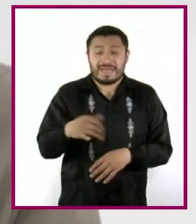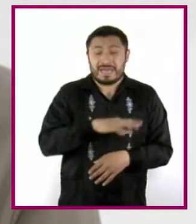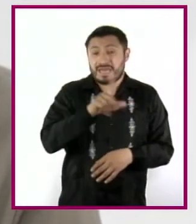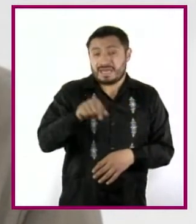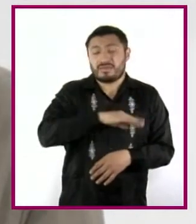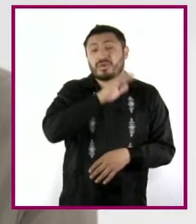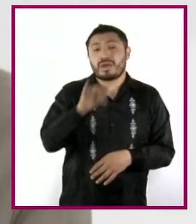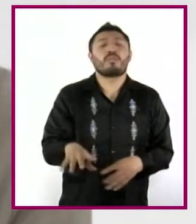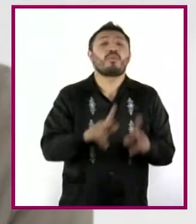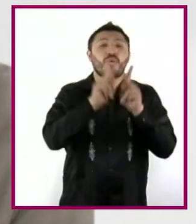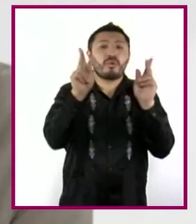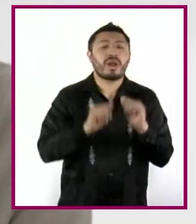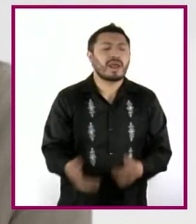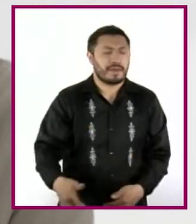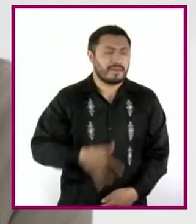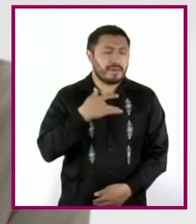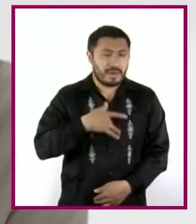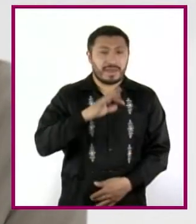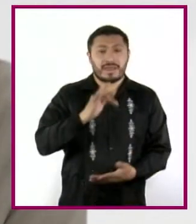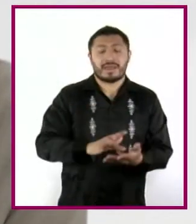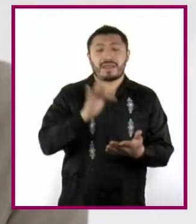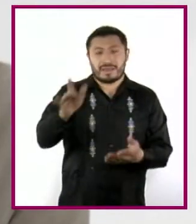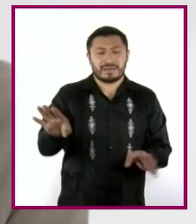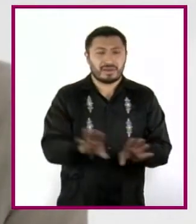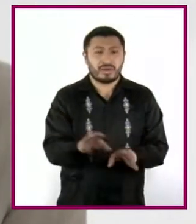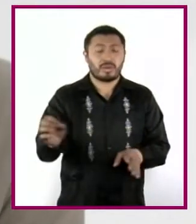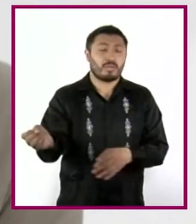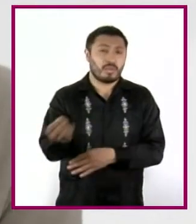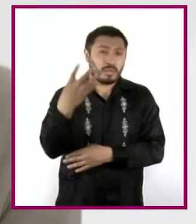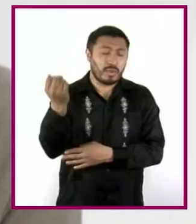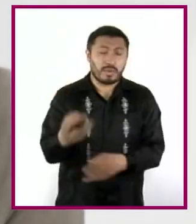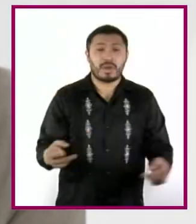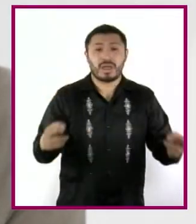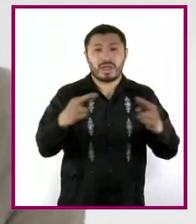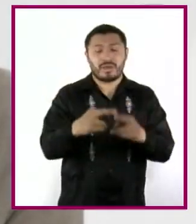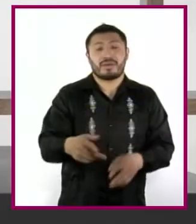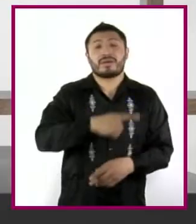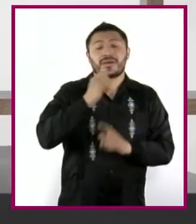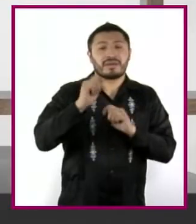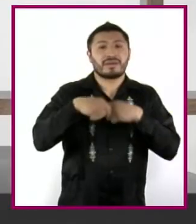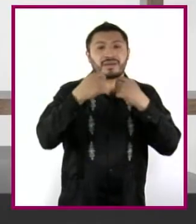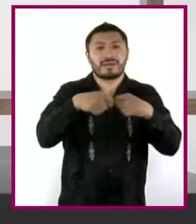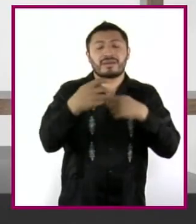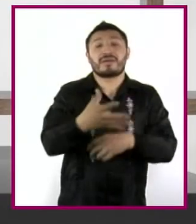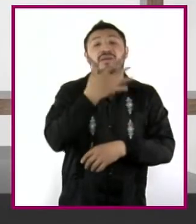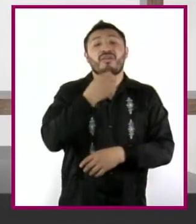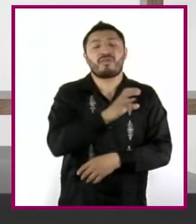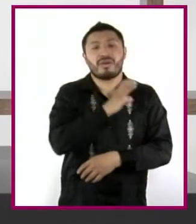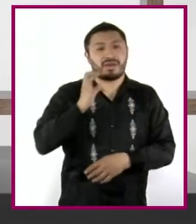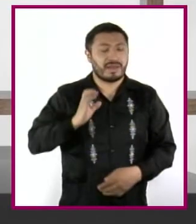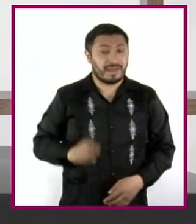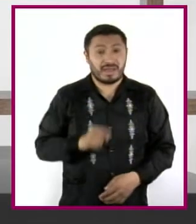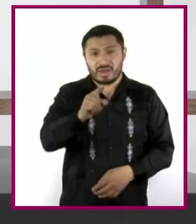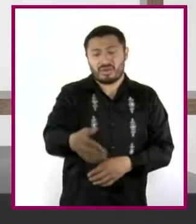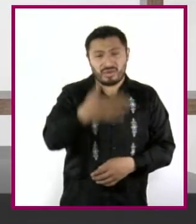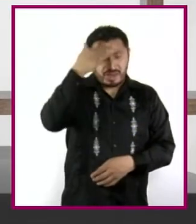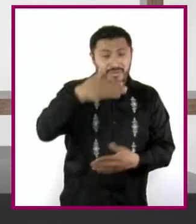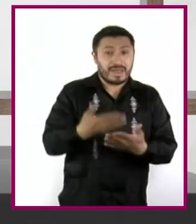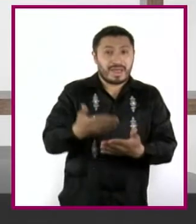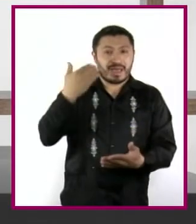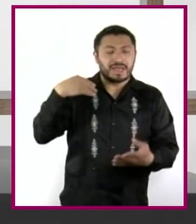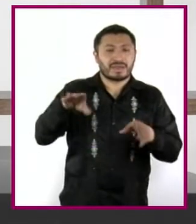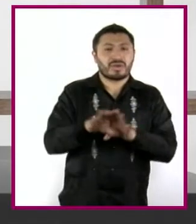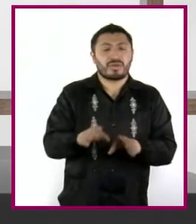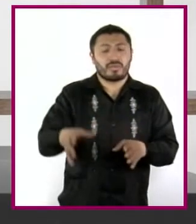gracias al consuelo espiritual que ofrecían los rituales religiosos de la tradición judeocristiana. ¿Sabías que en el medievo surgió el concepto